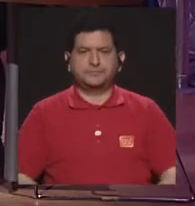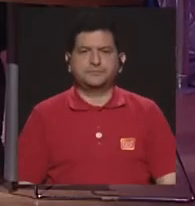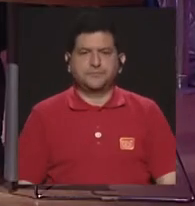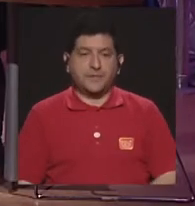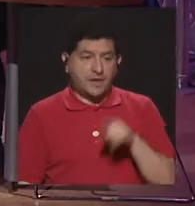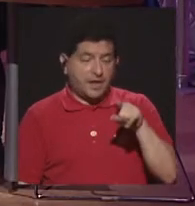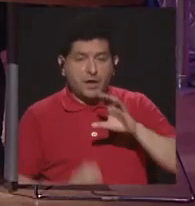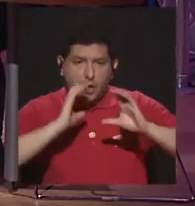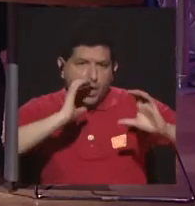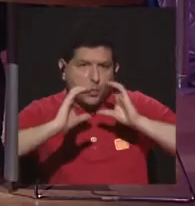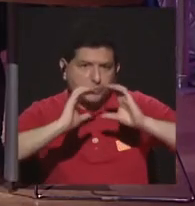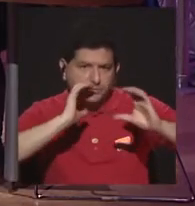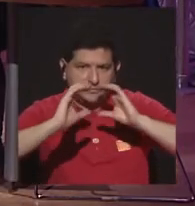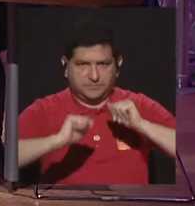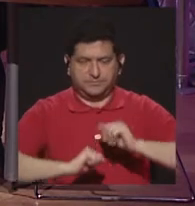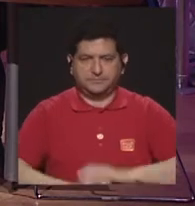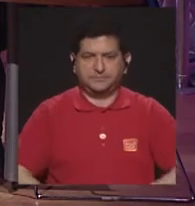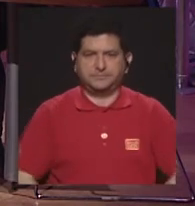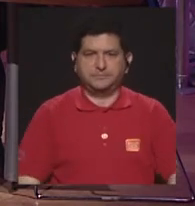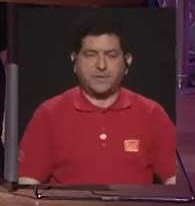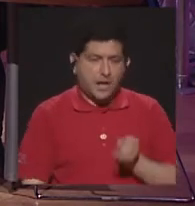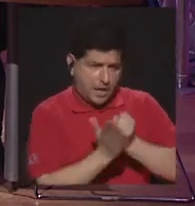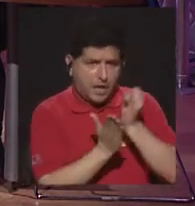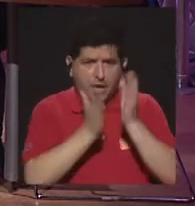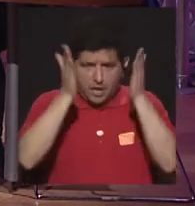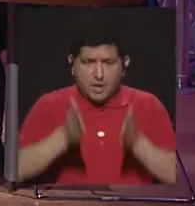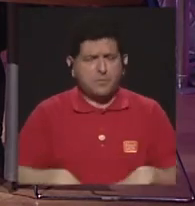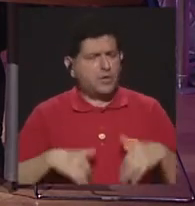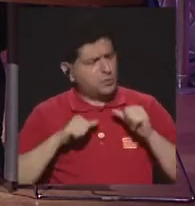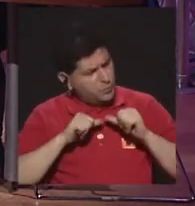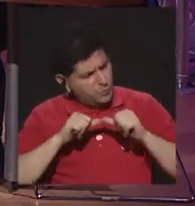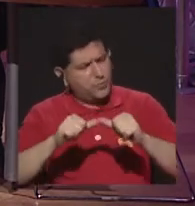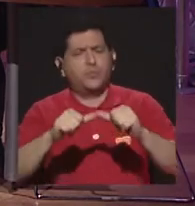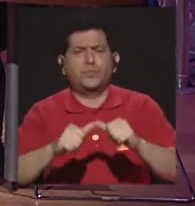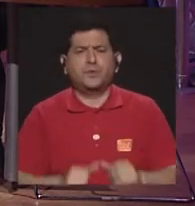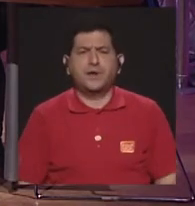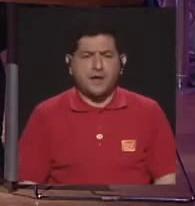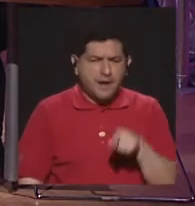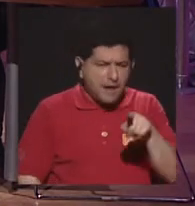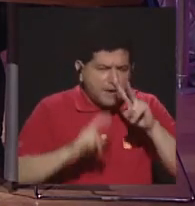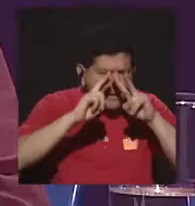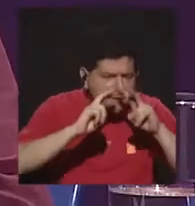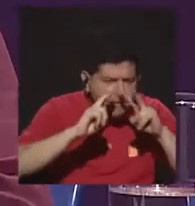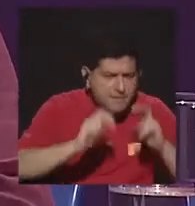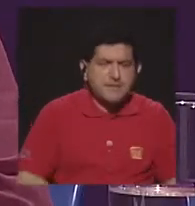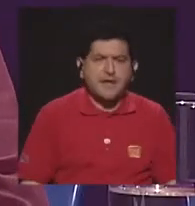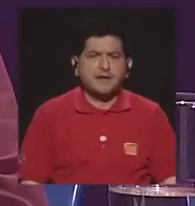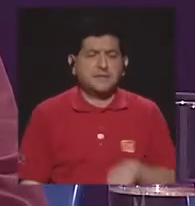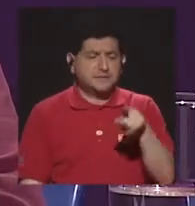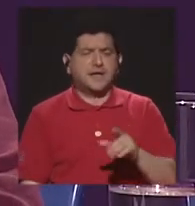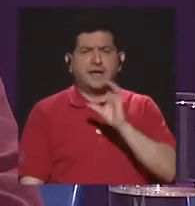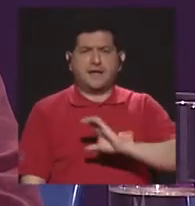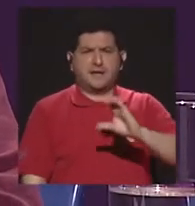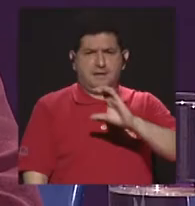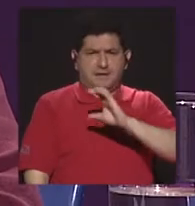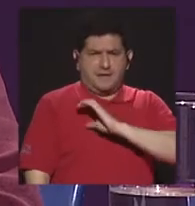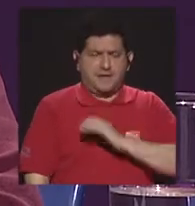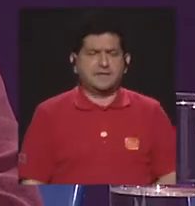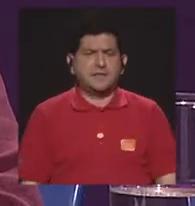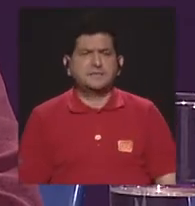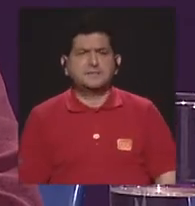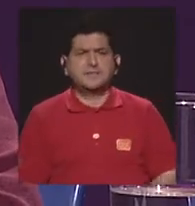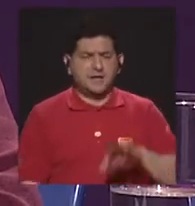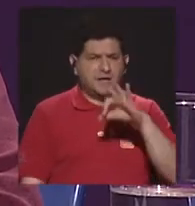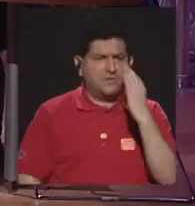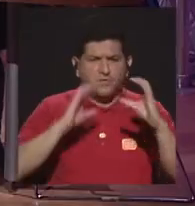de comunicación. Es investigadora incansable, cuya lupa la ha centrado en el retrato que hacen los medios de comunicación